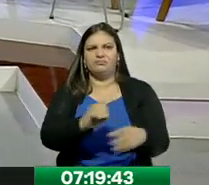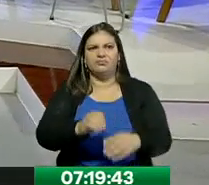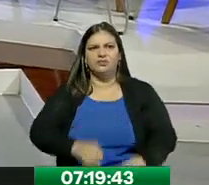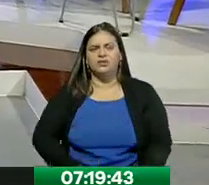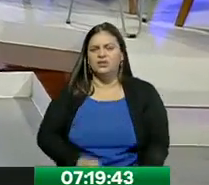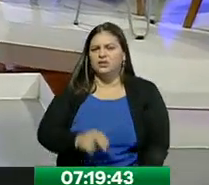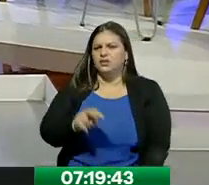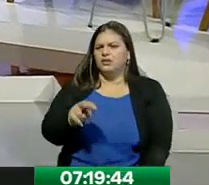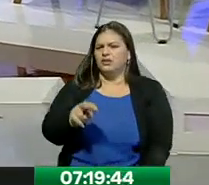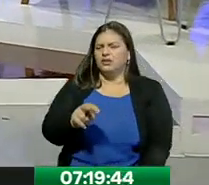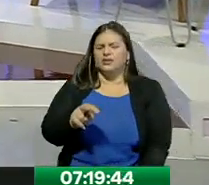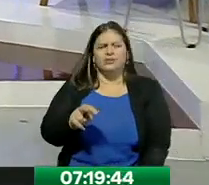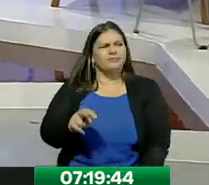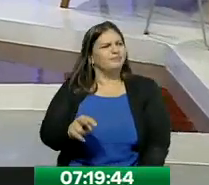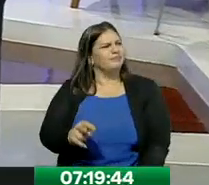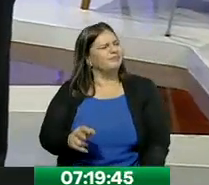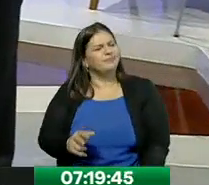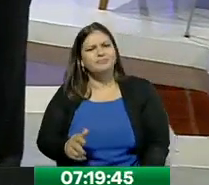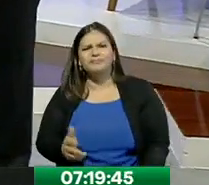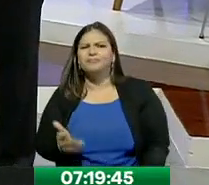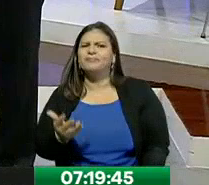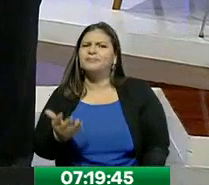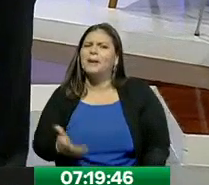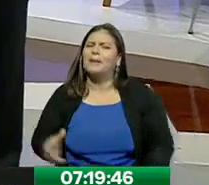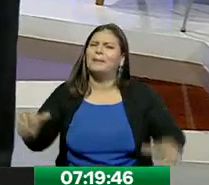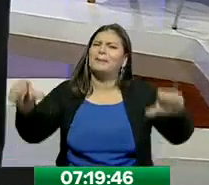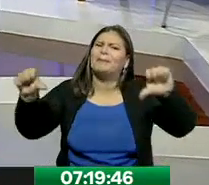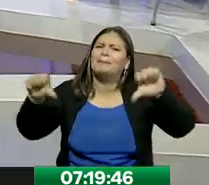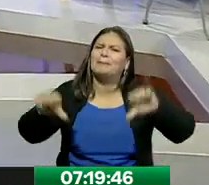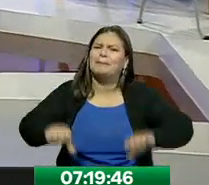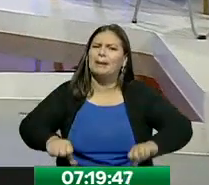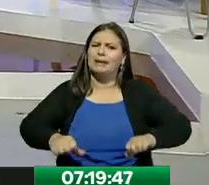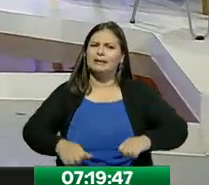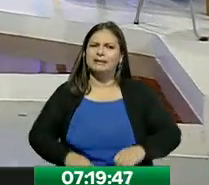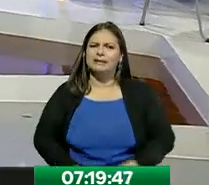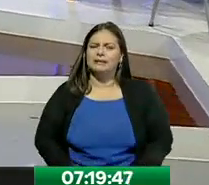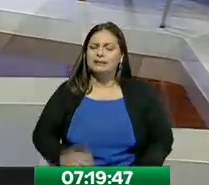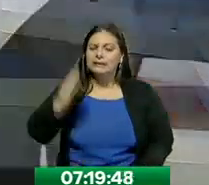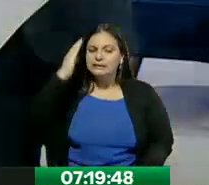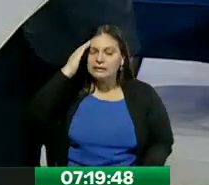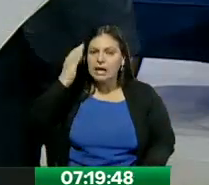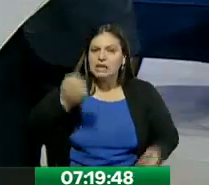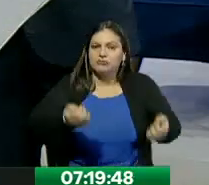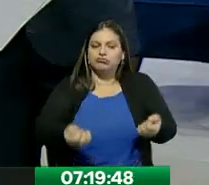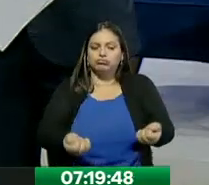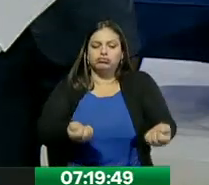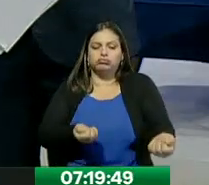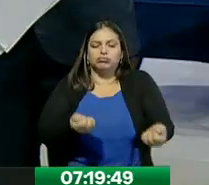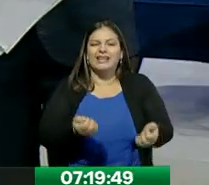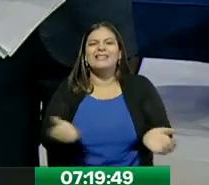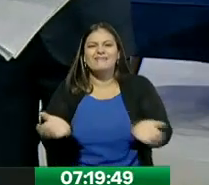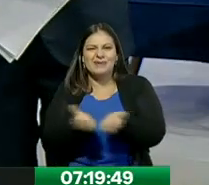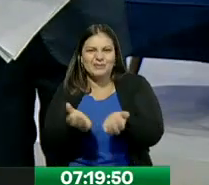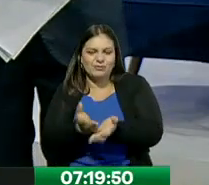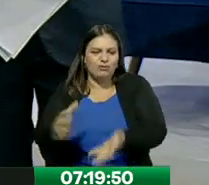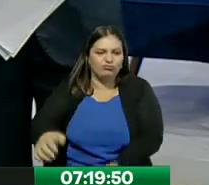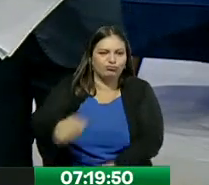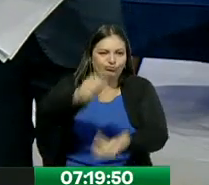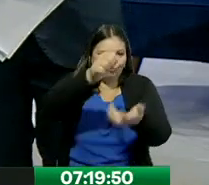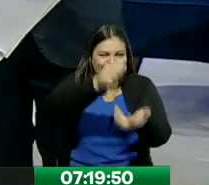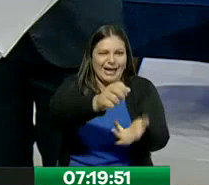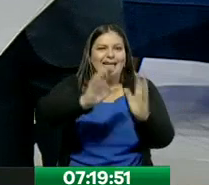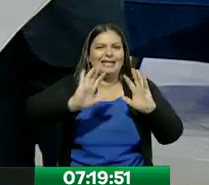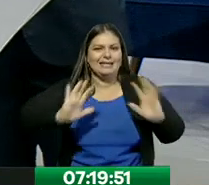indignación, impotencia de ver cómo estos malos ciudadanos no respetan los horarios y contaminan y luego nos estamos quejando